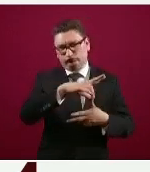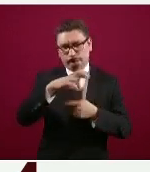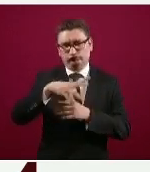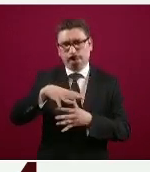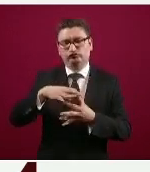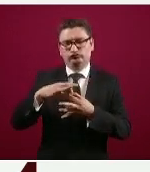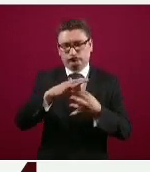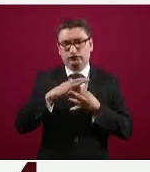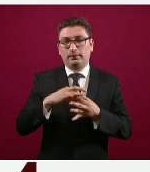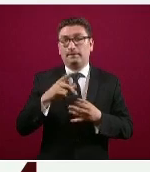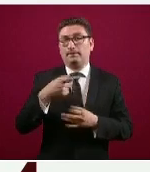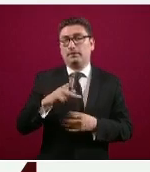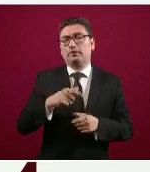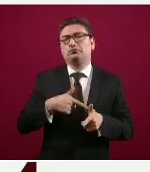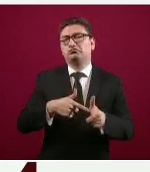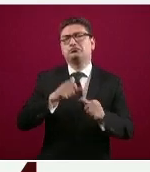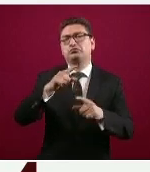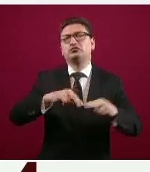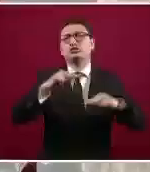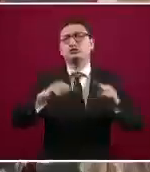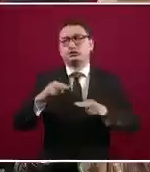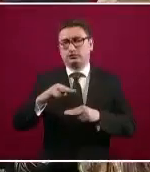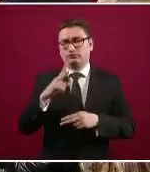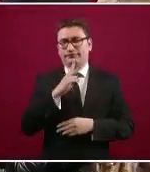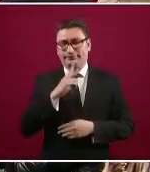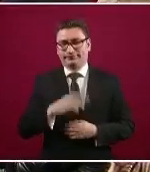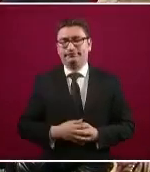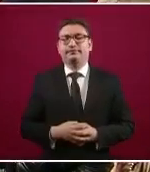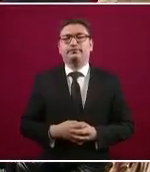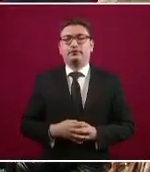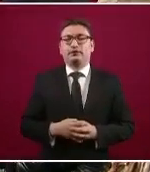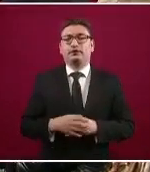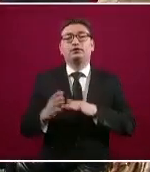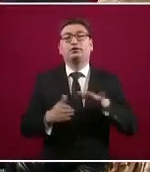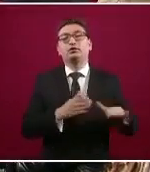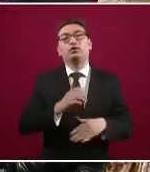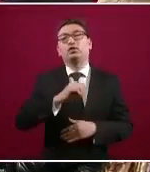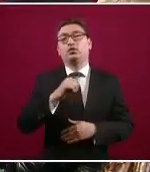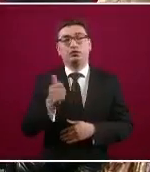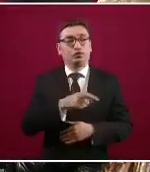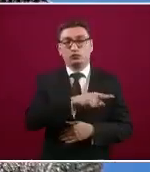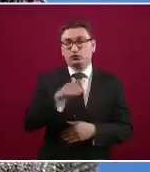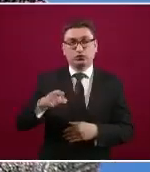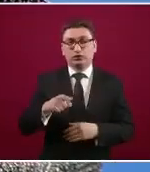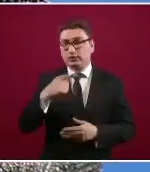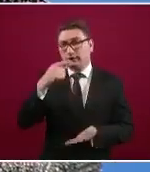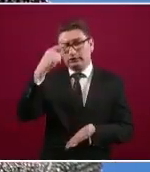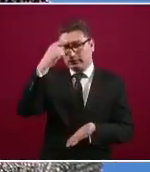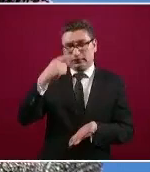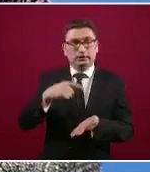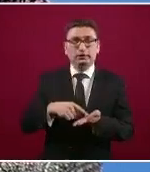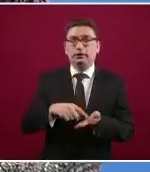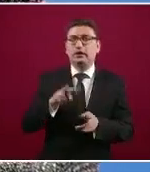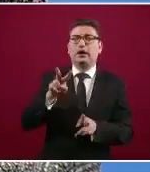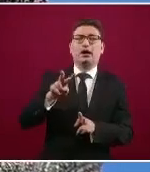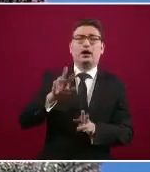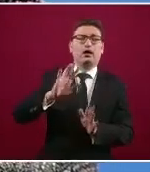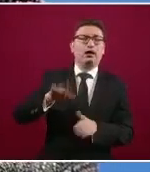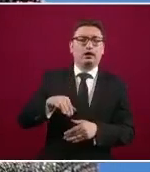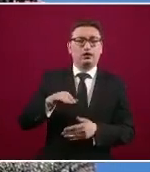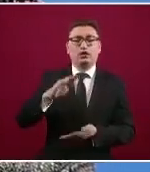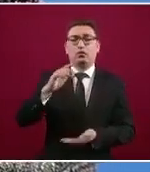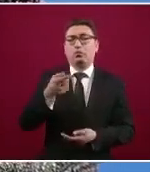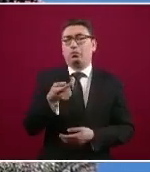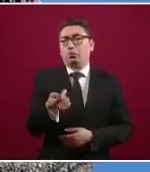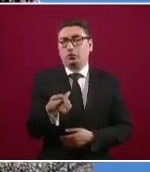pero seguimos utilizando la misma clasificación. Y la otra cosa, que no se fíen con el tamaño del evento. Hay muchas veces